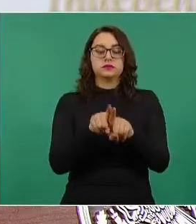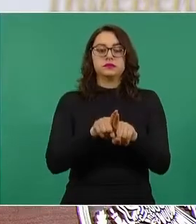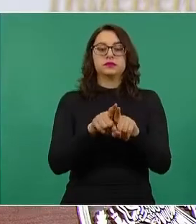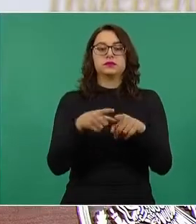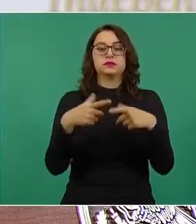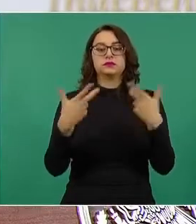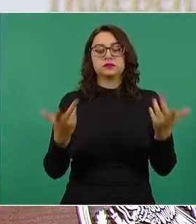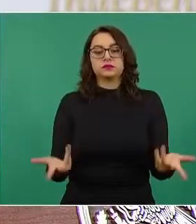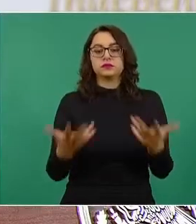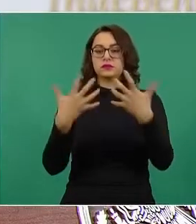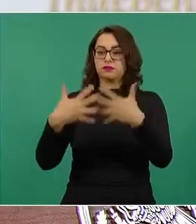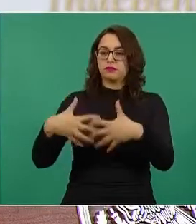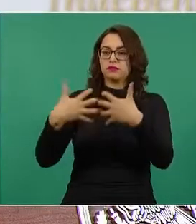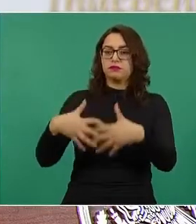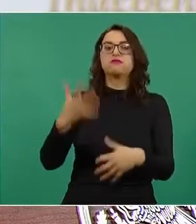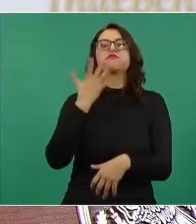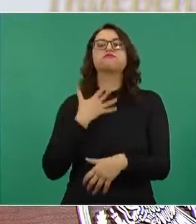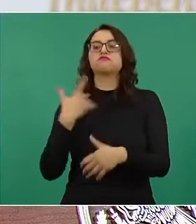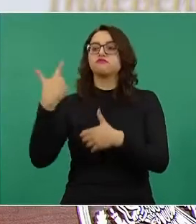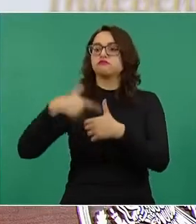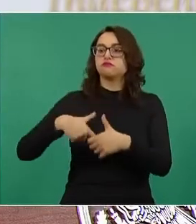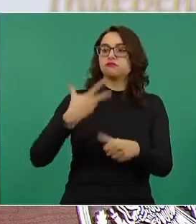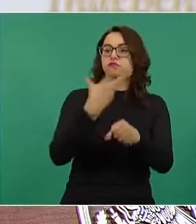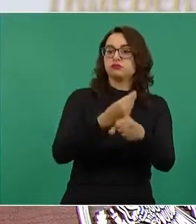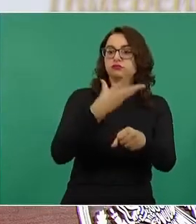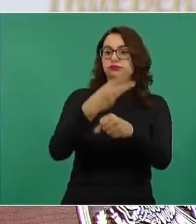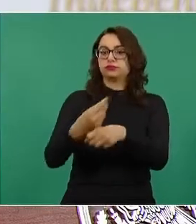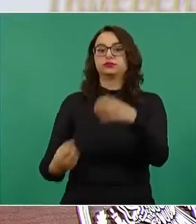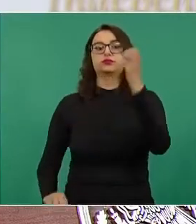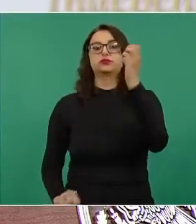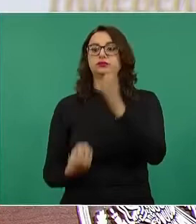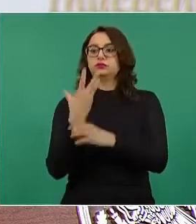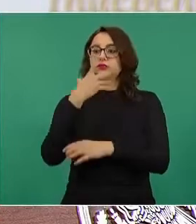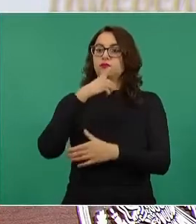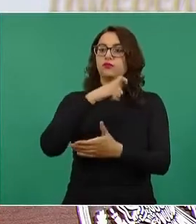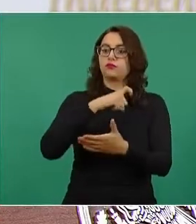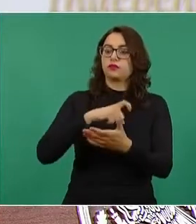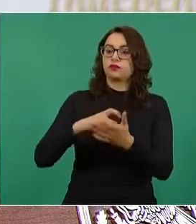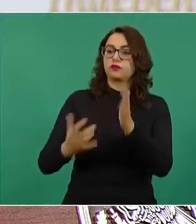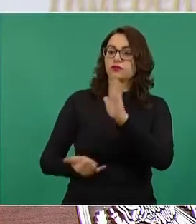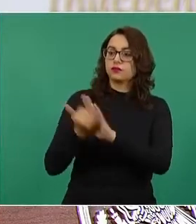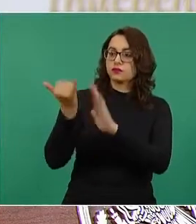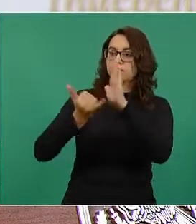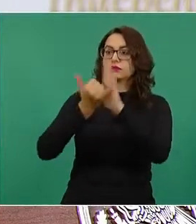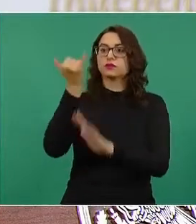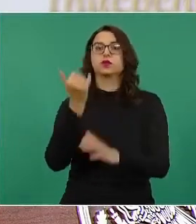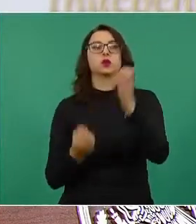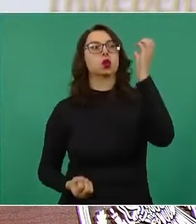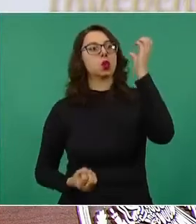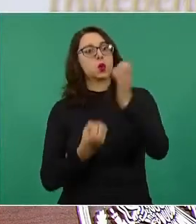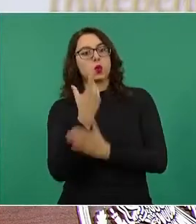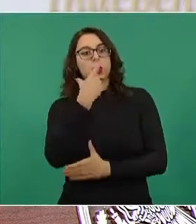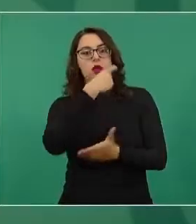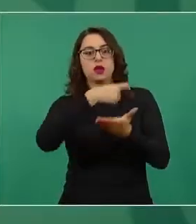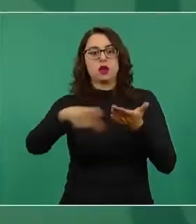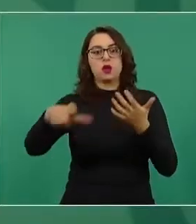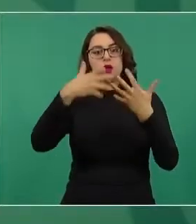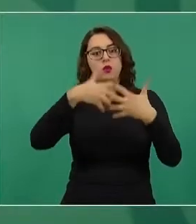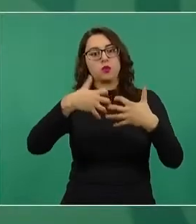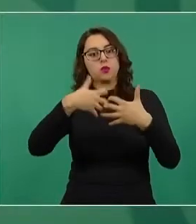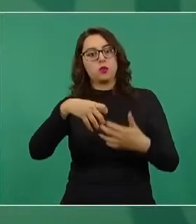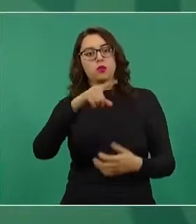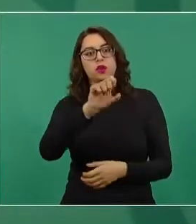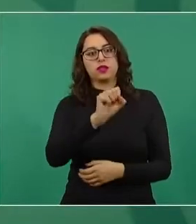rehabilitación de las refinerías, la construcción de la nueva refinería, la compra de la refinería de